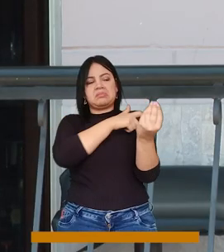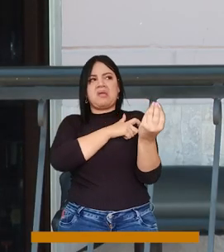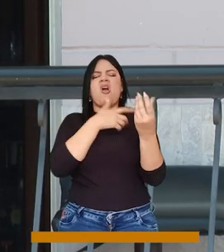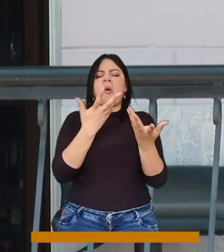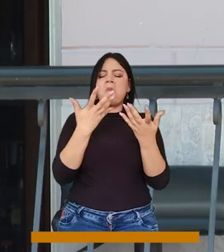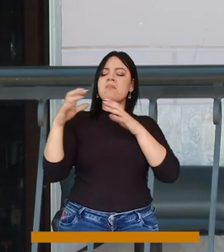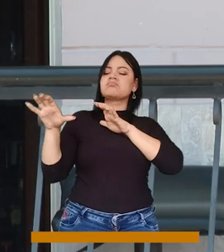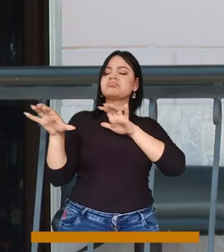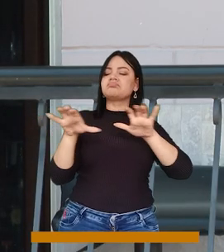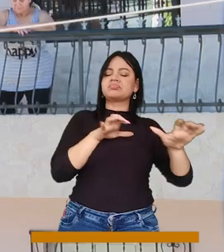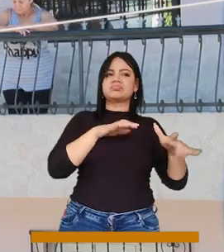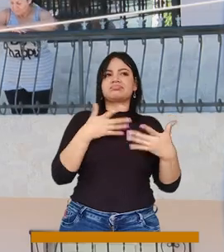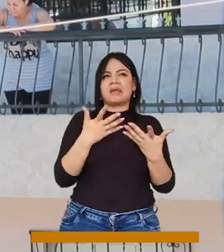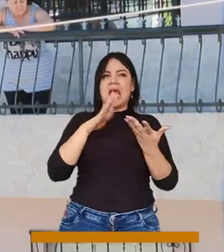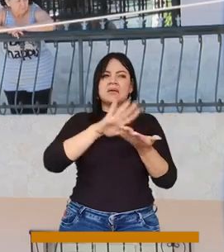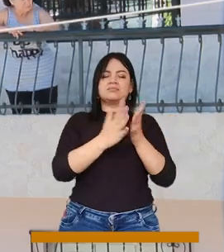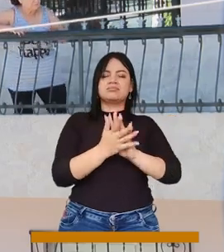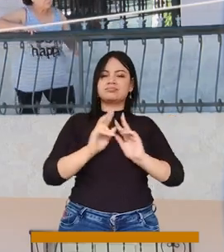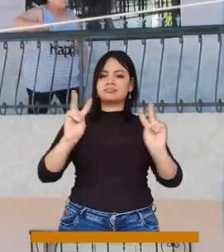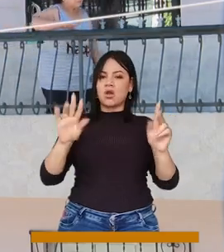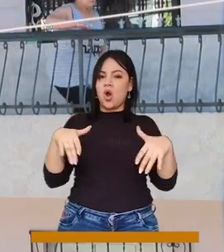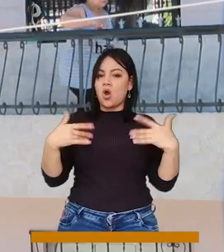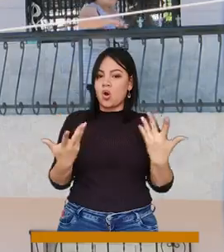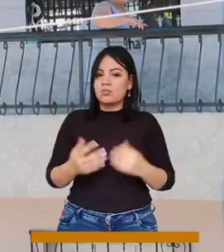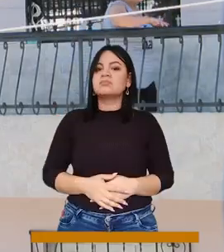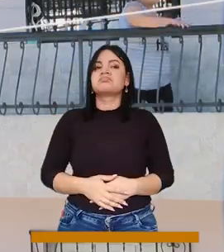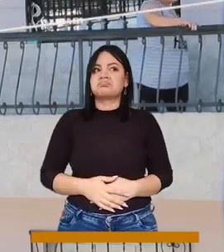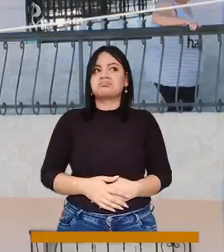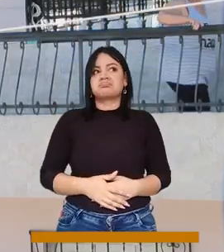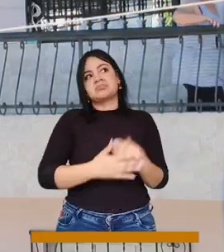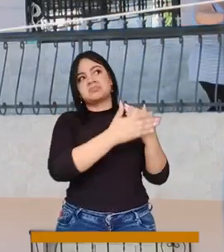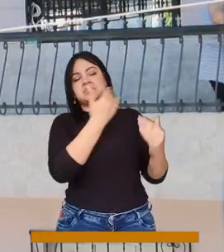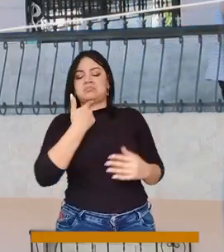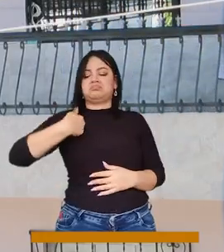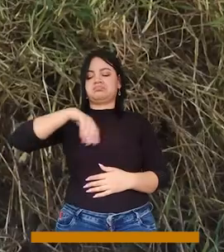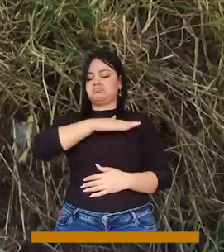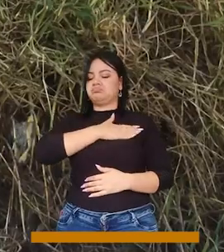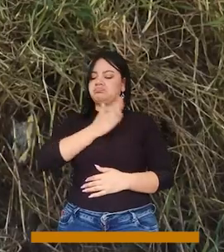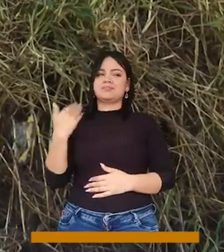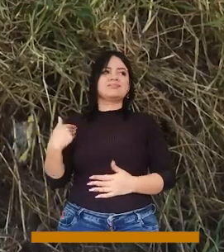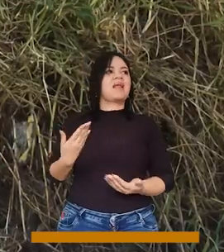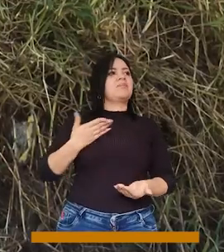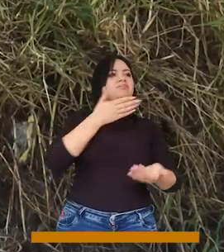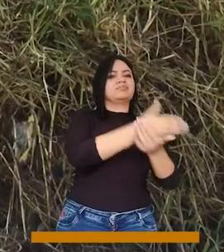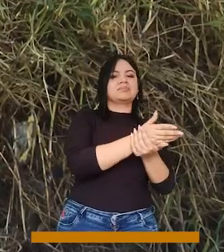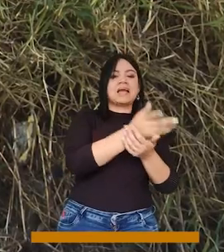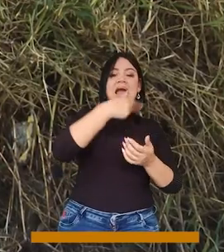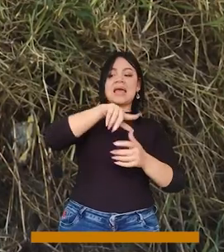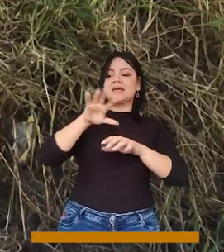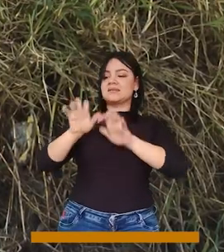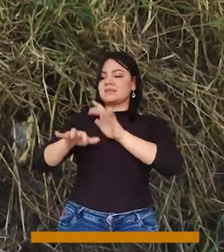para las Buenas Prácticas y para la Sana Convivencia que se creó acá en Andalucía, y por eso acudimos al llamado. Y